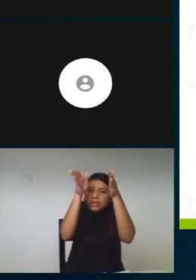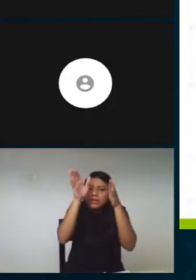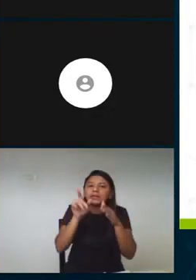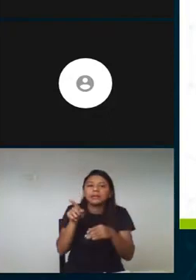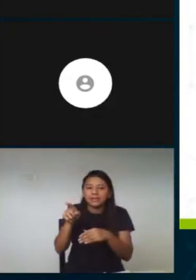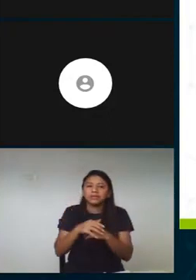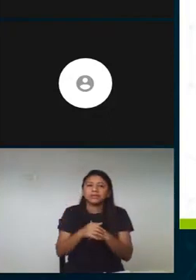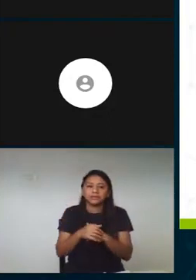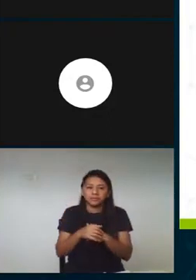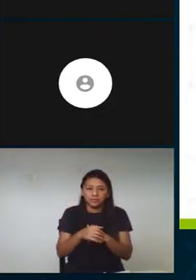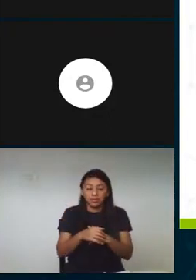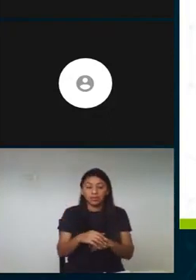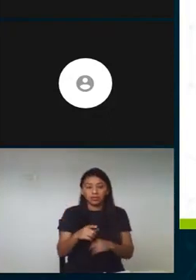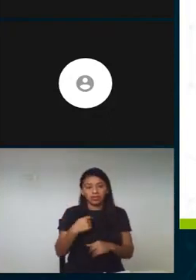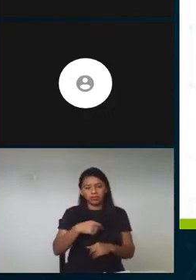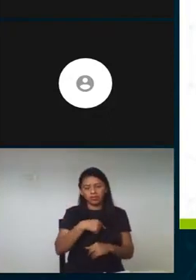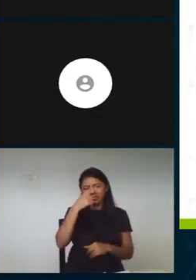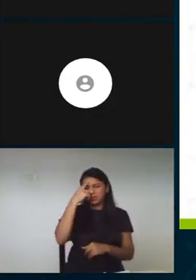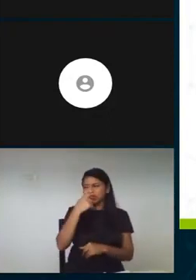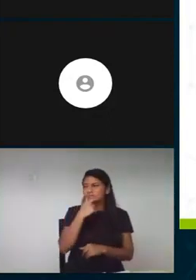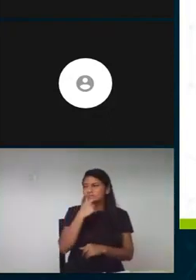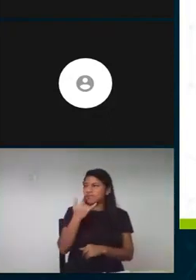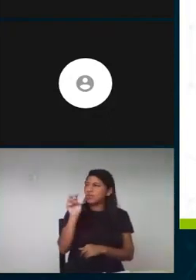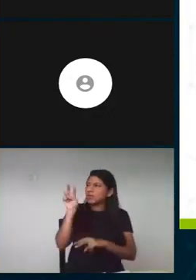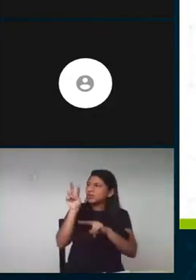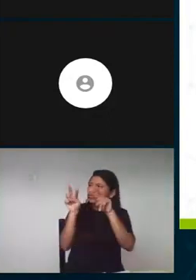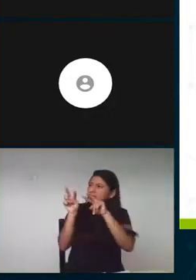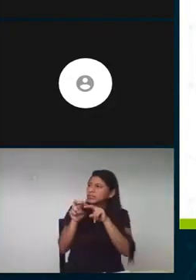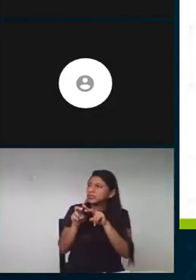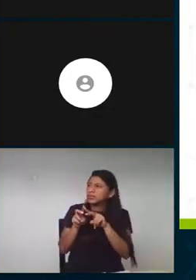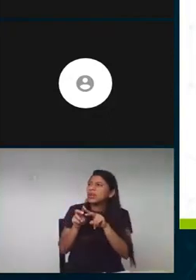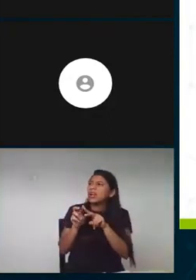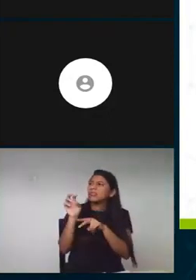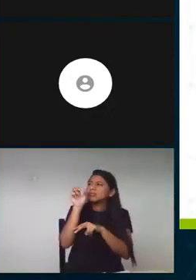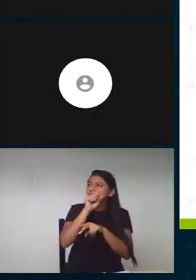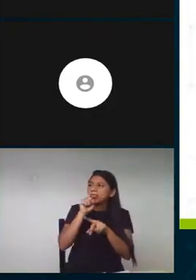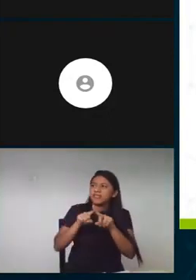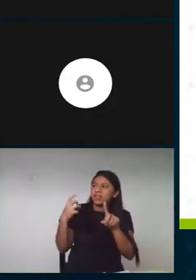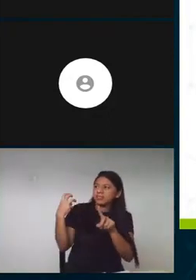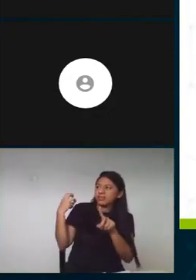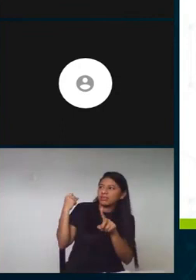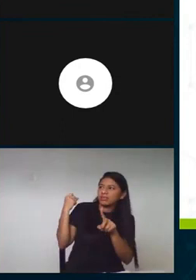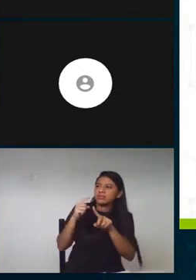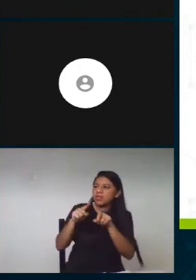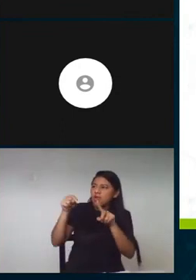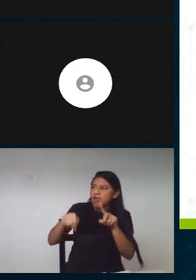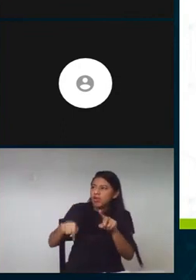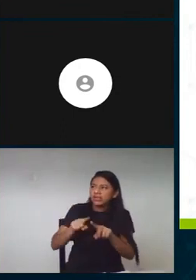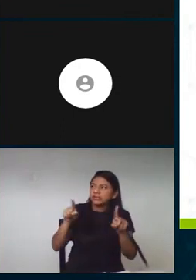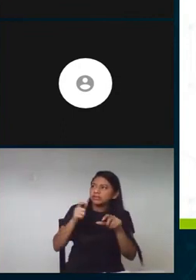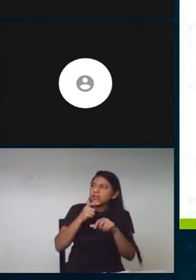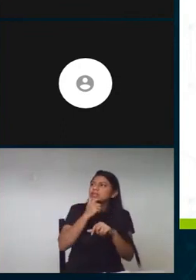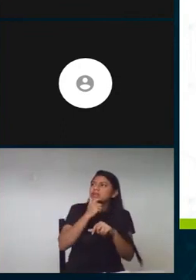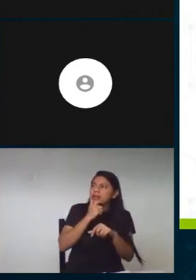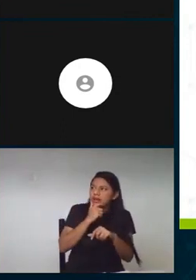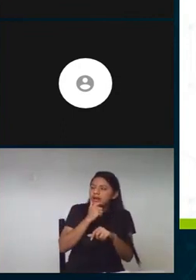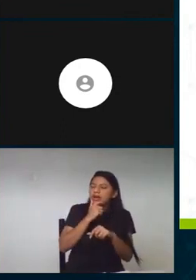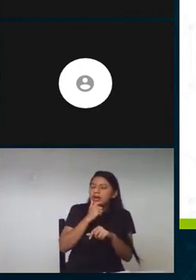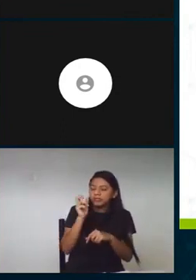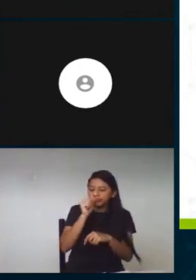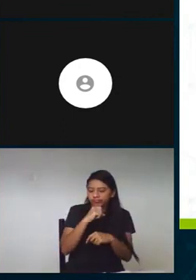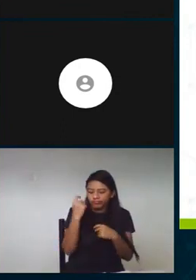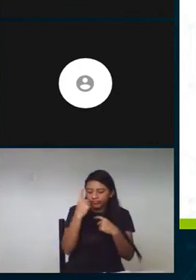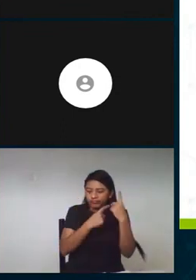que son los programas de manejo de residuos sólidos para poder lograr un impacto representativo en el medio ambiente. ¿Cierto? Entonces, como van en